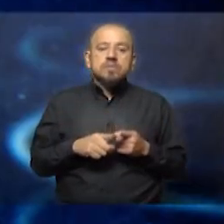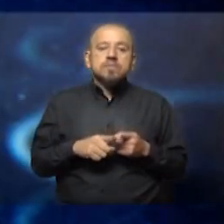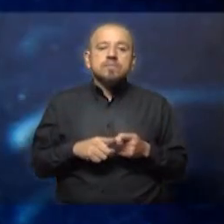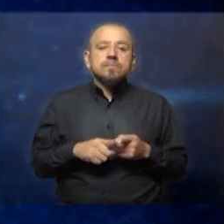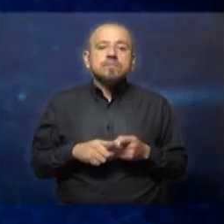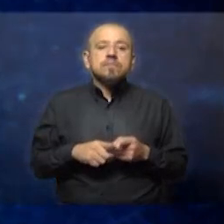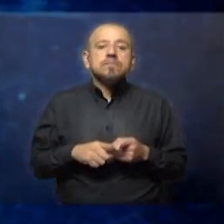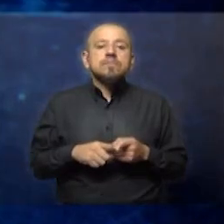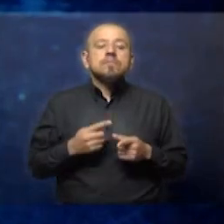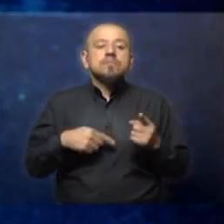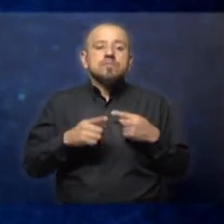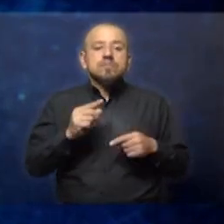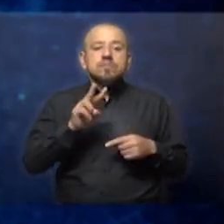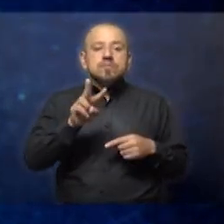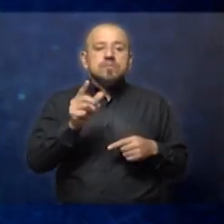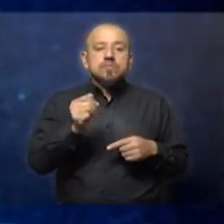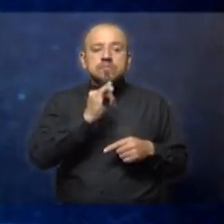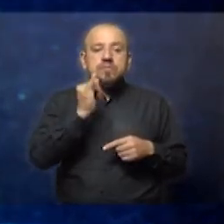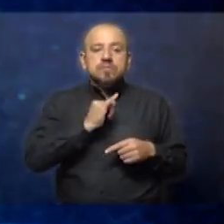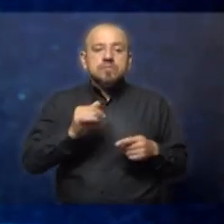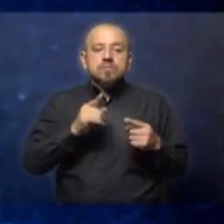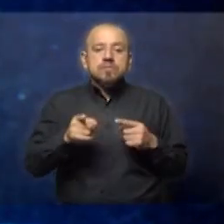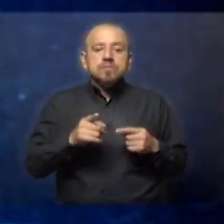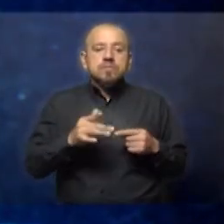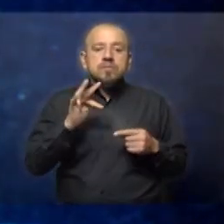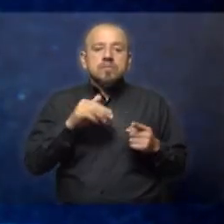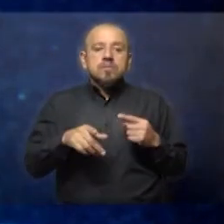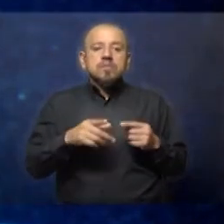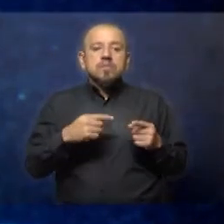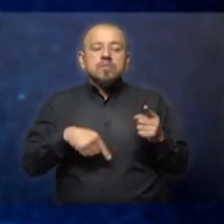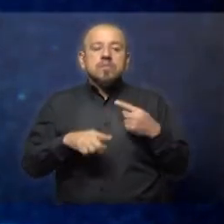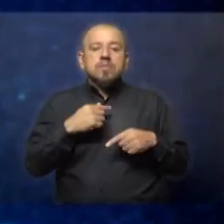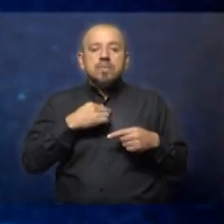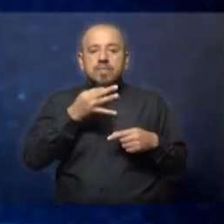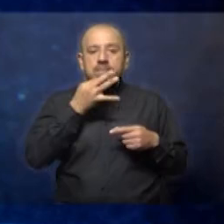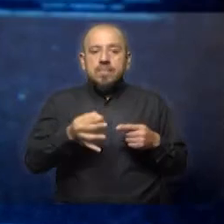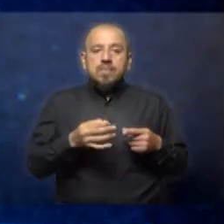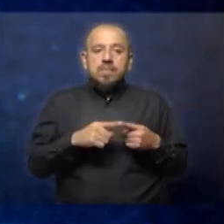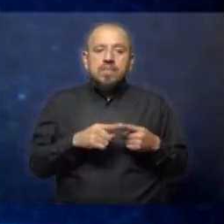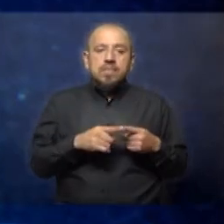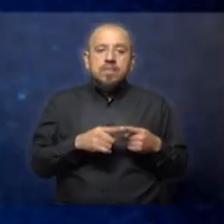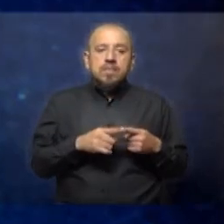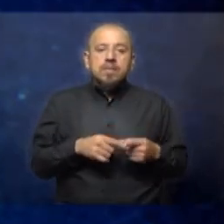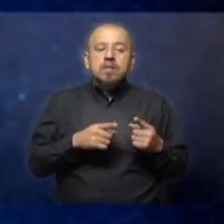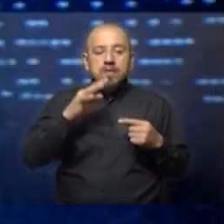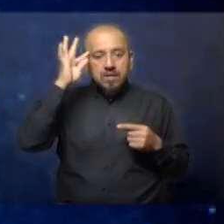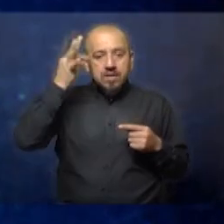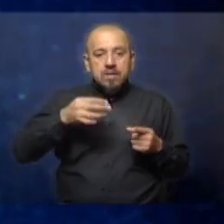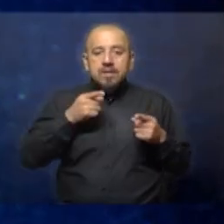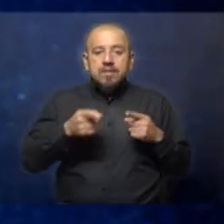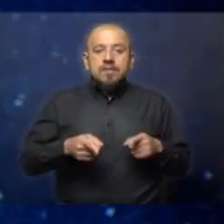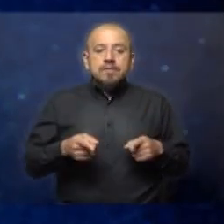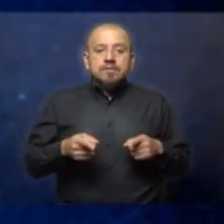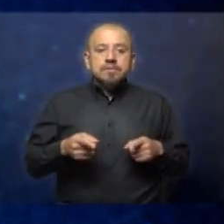digamos que que va a Ferreira defiende el sufragismo en un sentido muy deontológico decimos los filósofos no O sea quería estar convencido de que